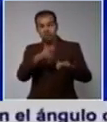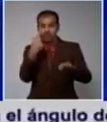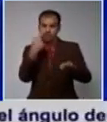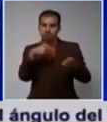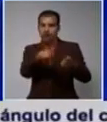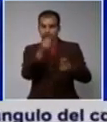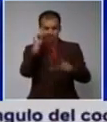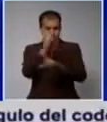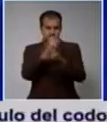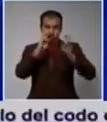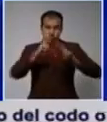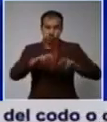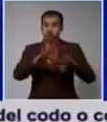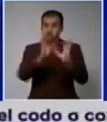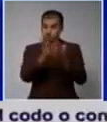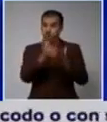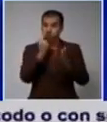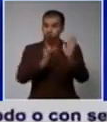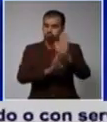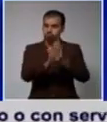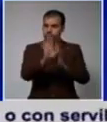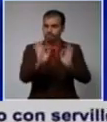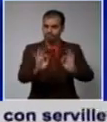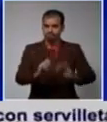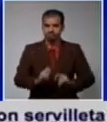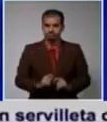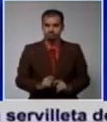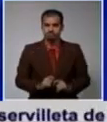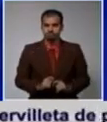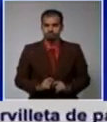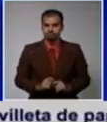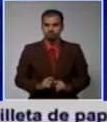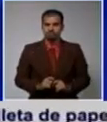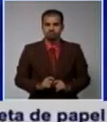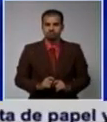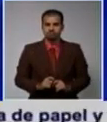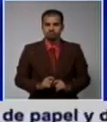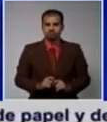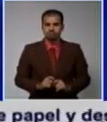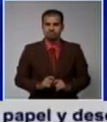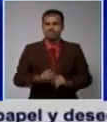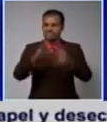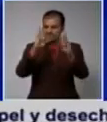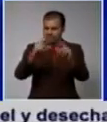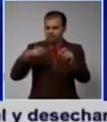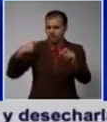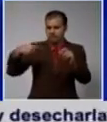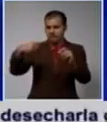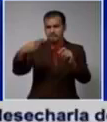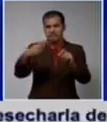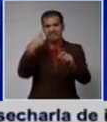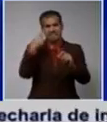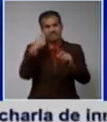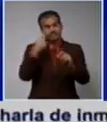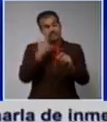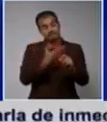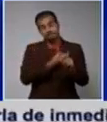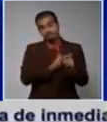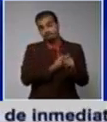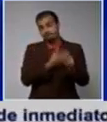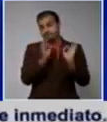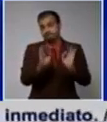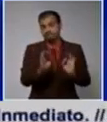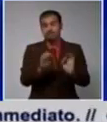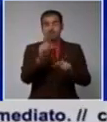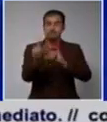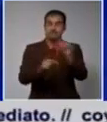lo que la población espera, realmente con las cifras que se dan de fallecidos, lamentablemente, de casos,